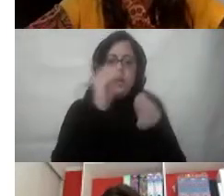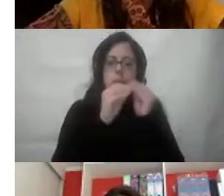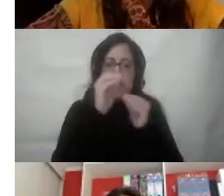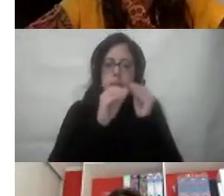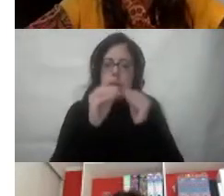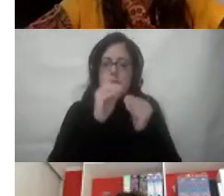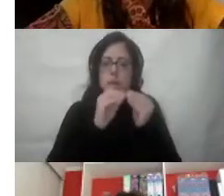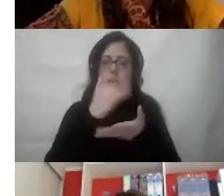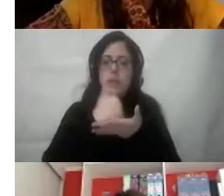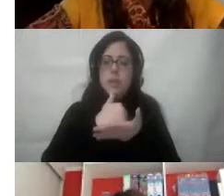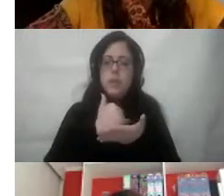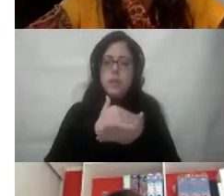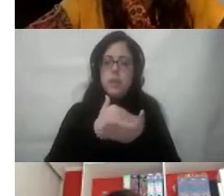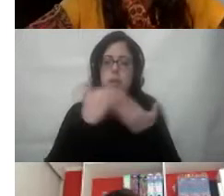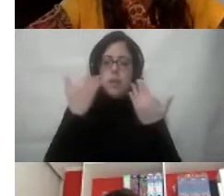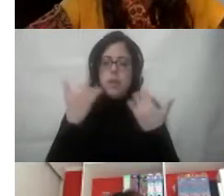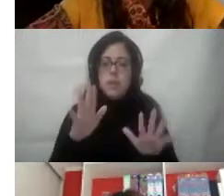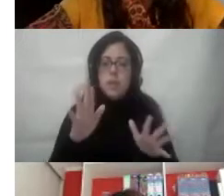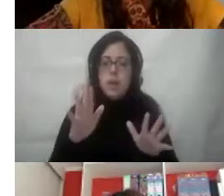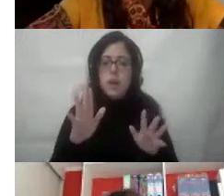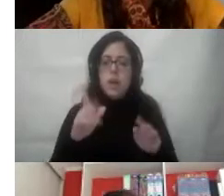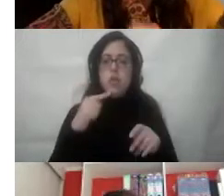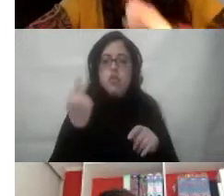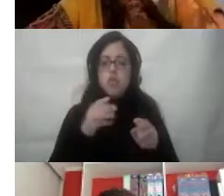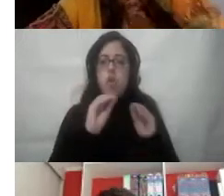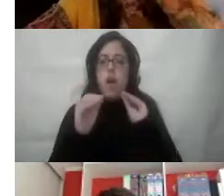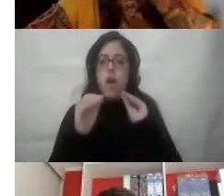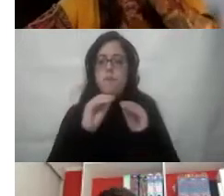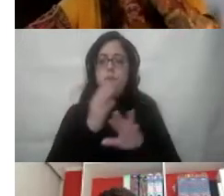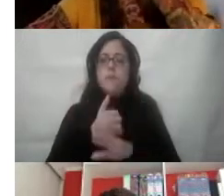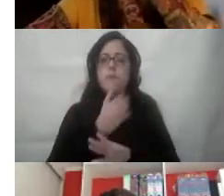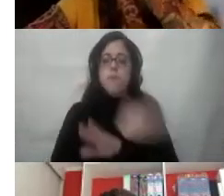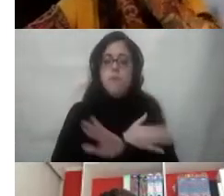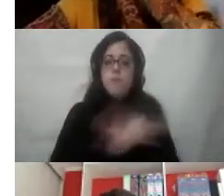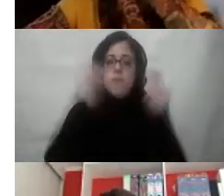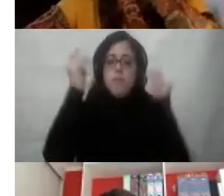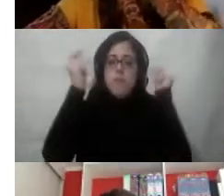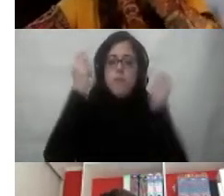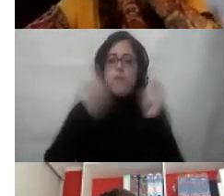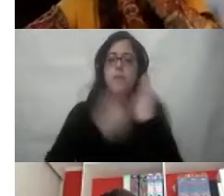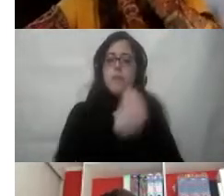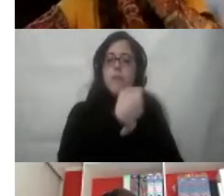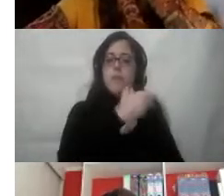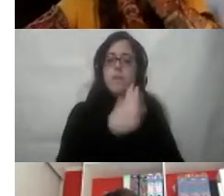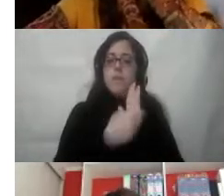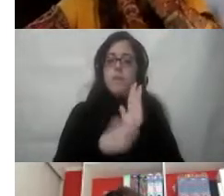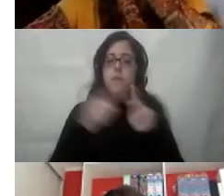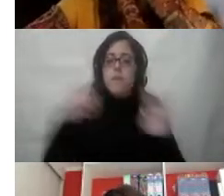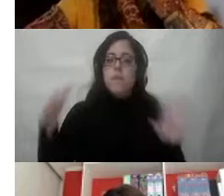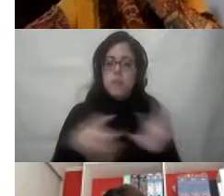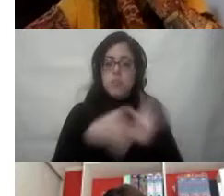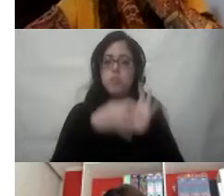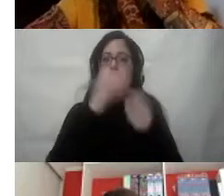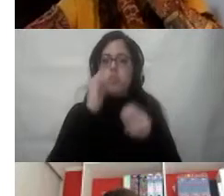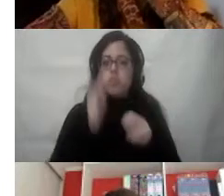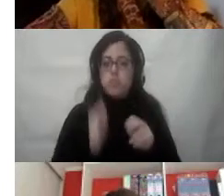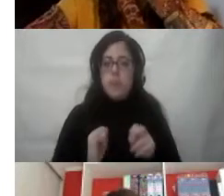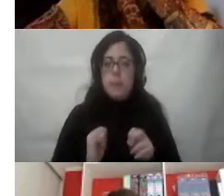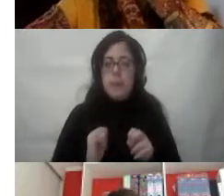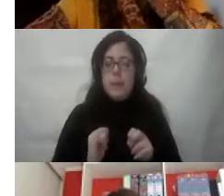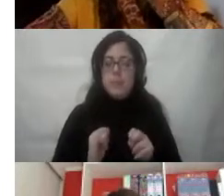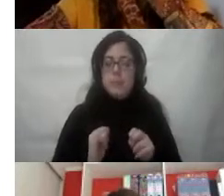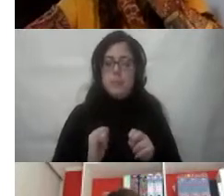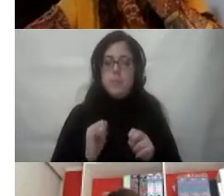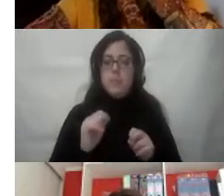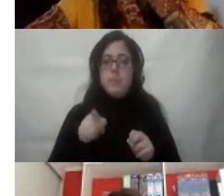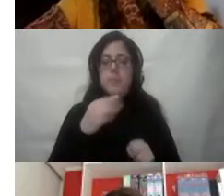evaluativos. Como les indicamos al principio, la idea de la evaluación acá está ligada en todo momento, o sea, en todo momento tenemos que